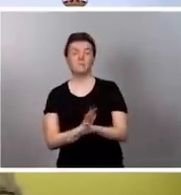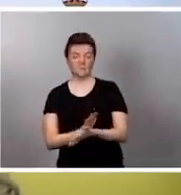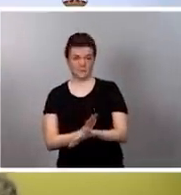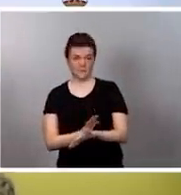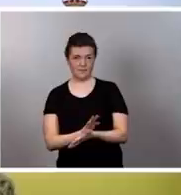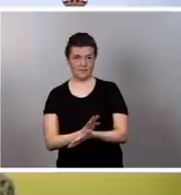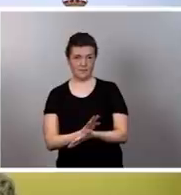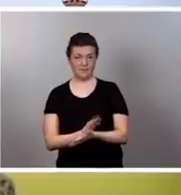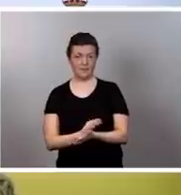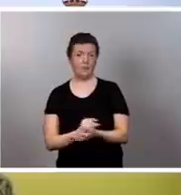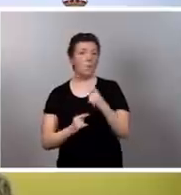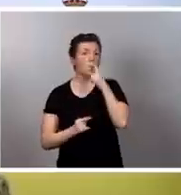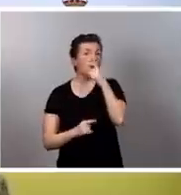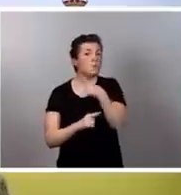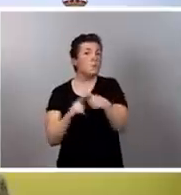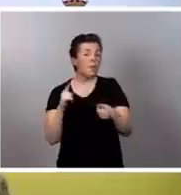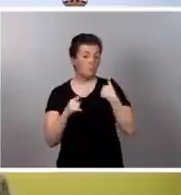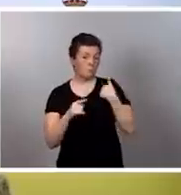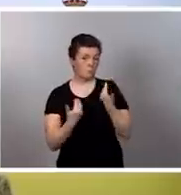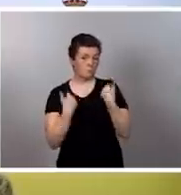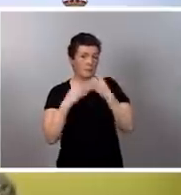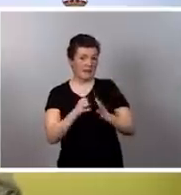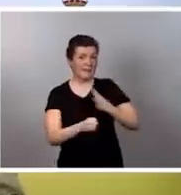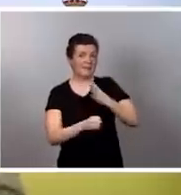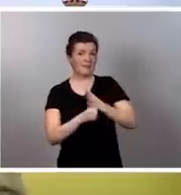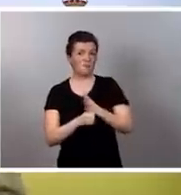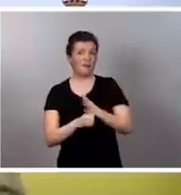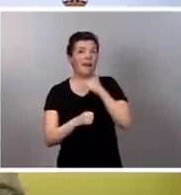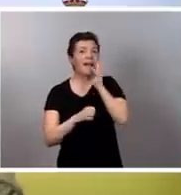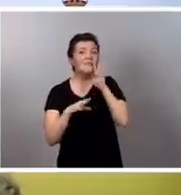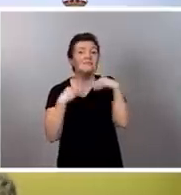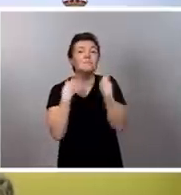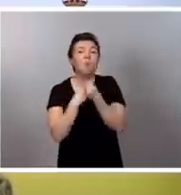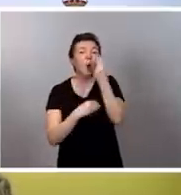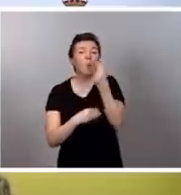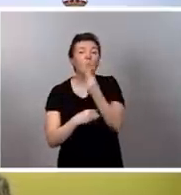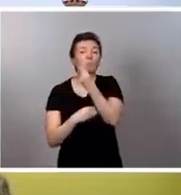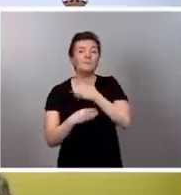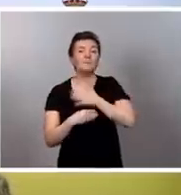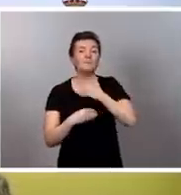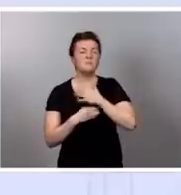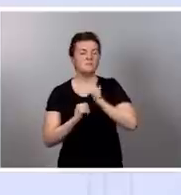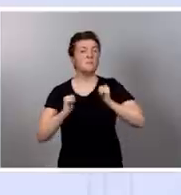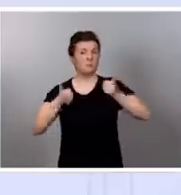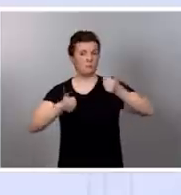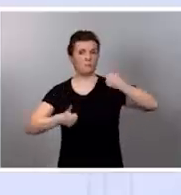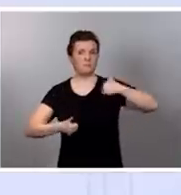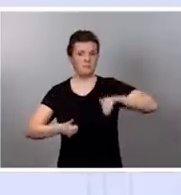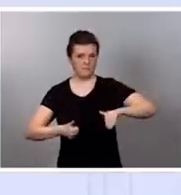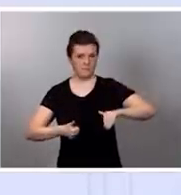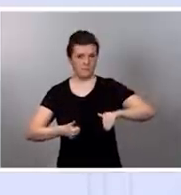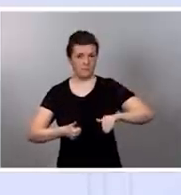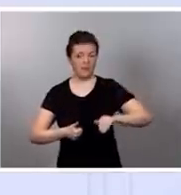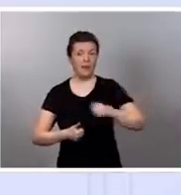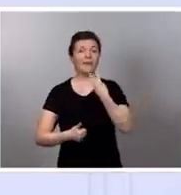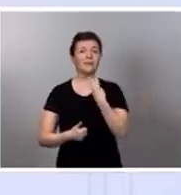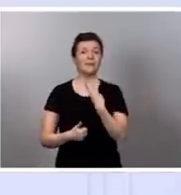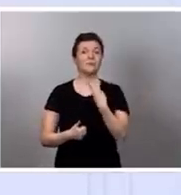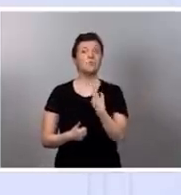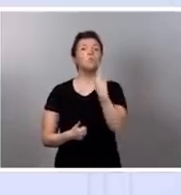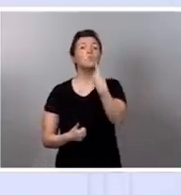año y medio de legislatura, casi la totalidad de los compromisos se han iniciado y uno de cada tres están